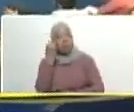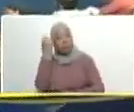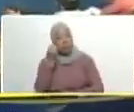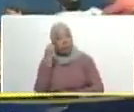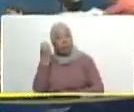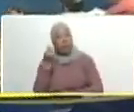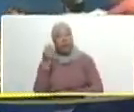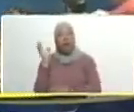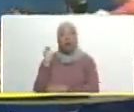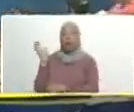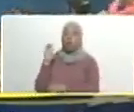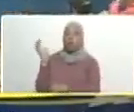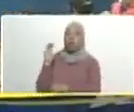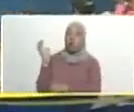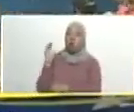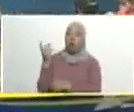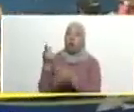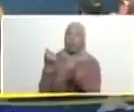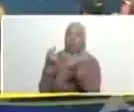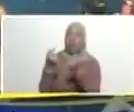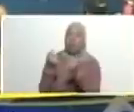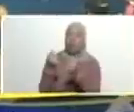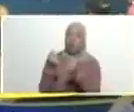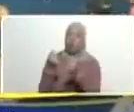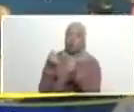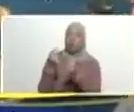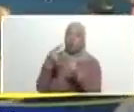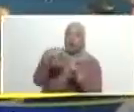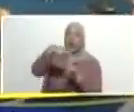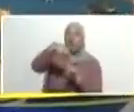la cumbre monetaria de París.